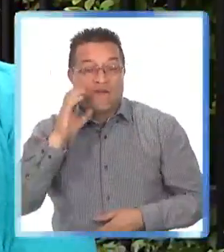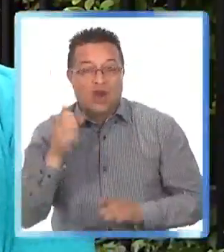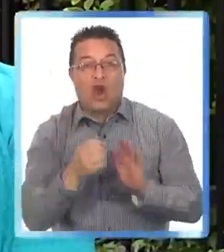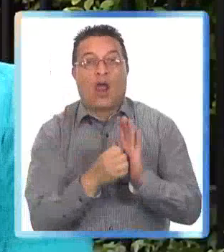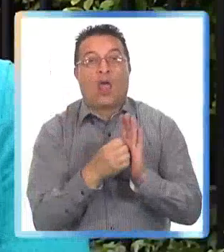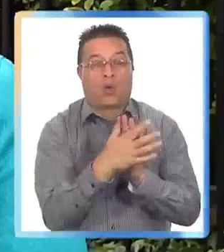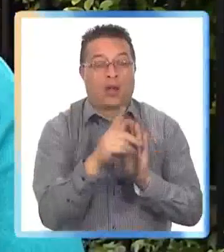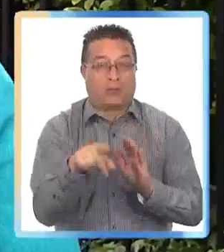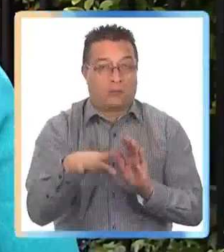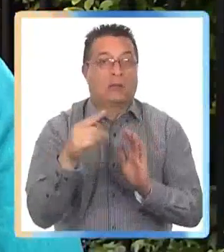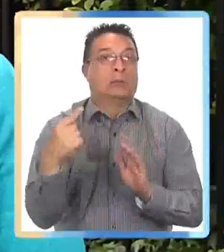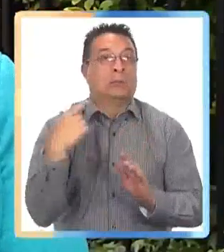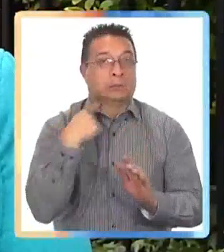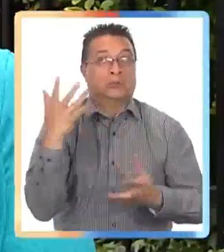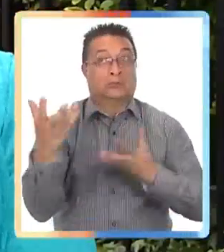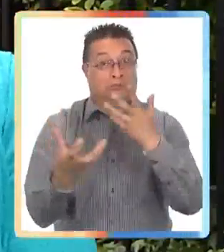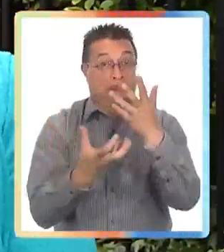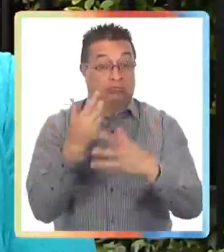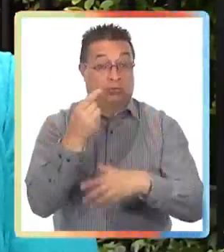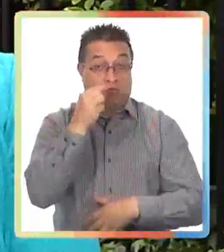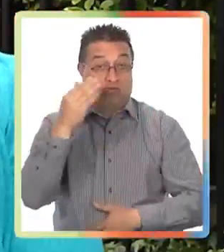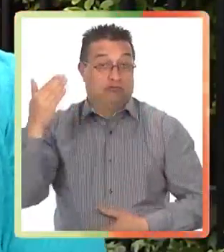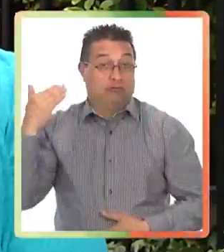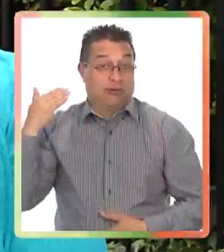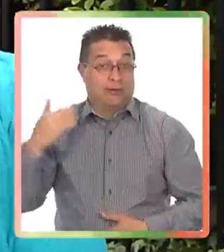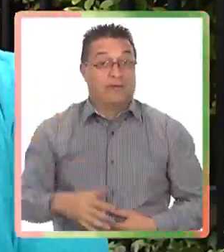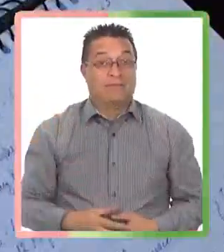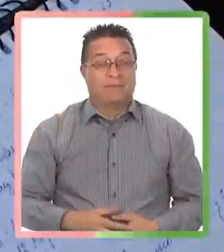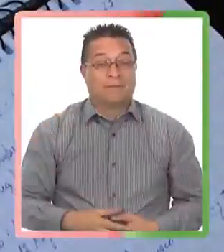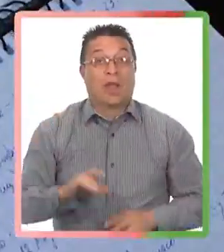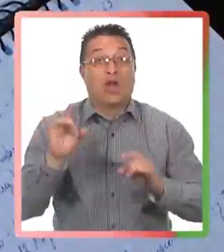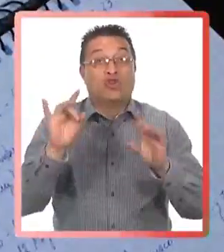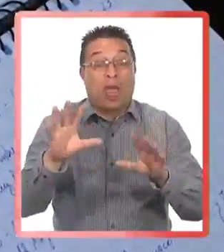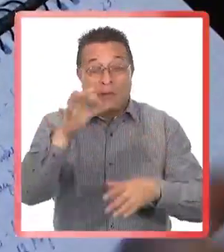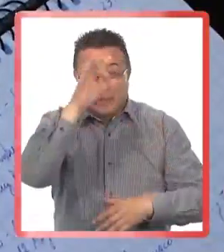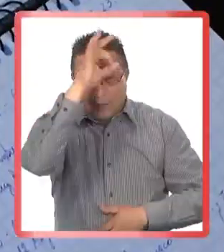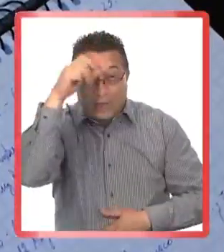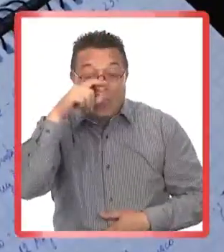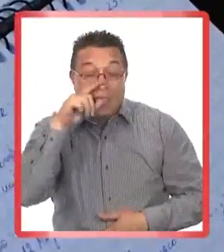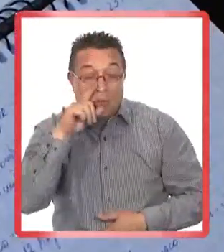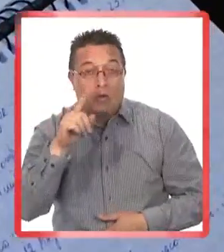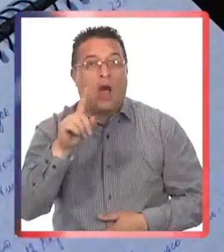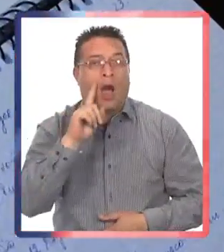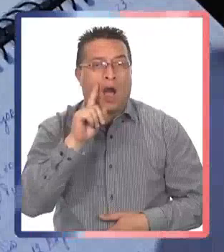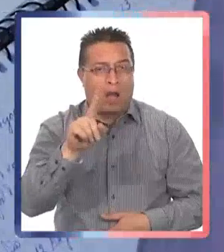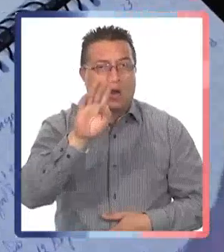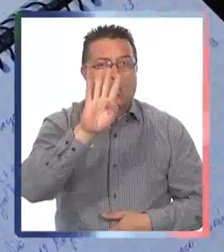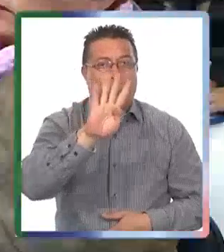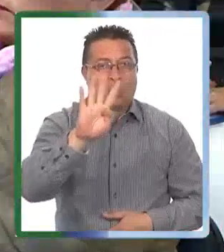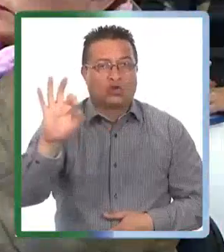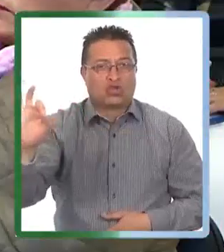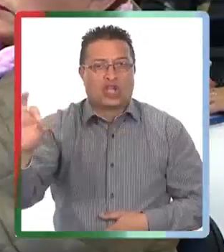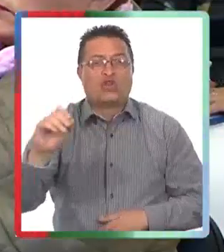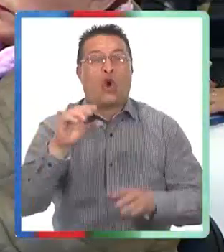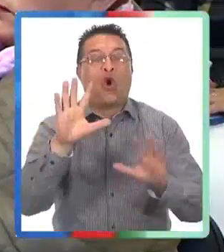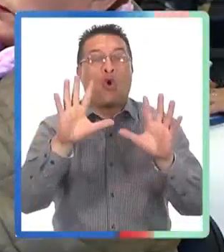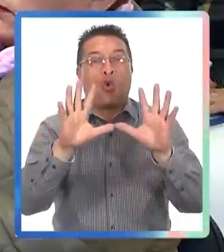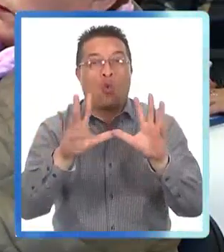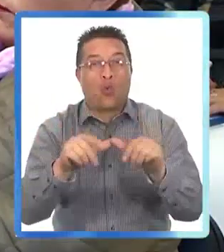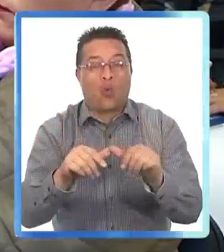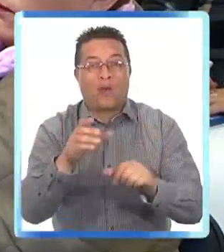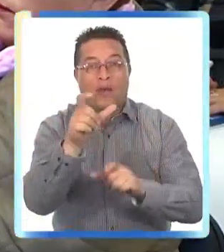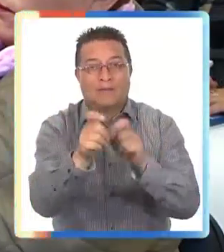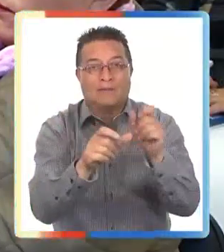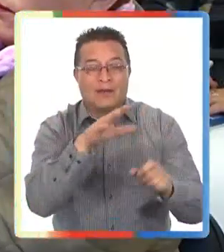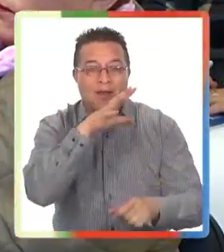Araucanía, que fuimos una de las regiones que nos vimos afectadas por los incendios forestales. Solo en la comuna de Temuco existen cerca de 400 clubes